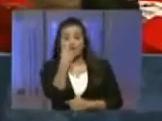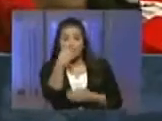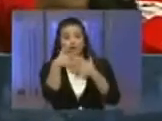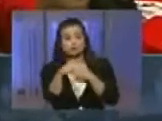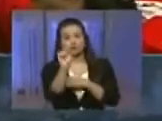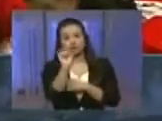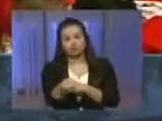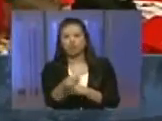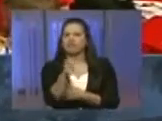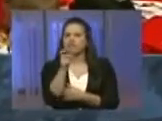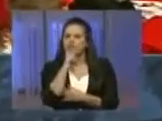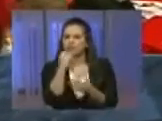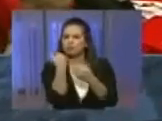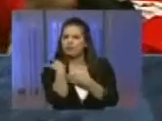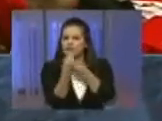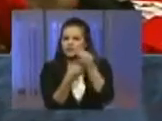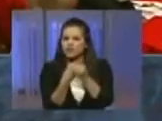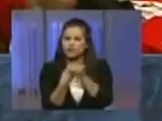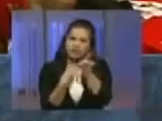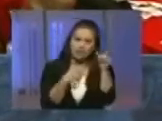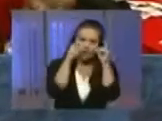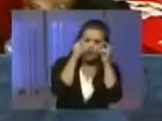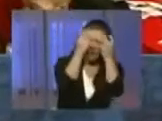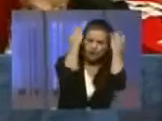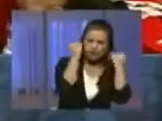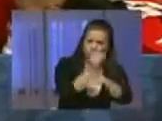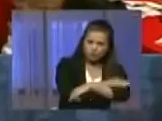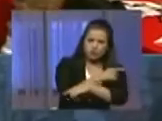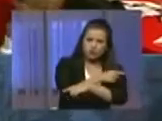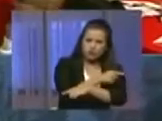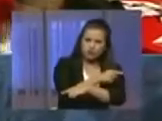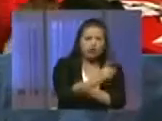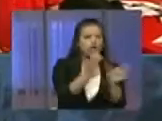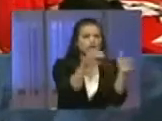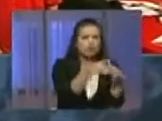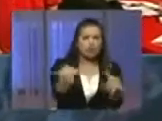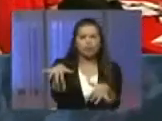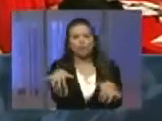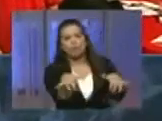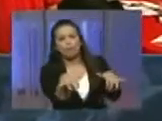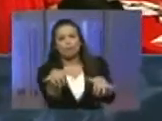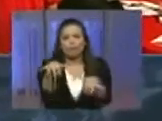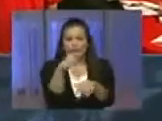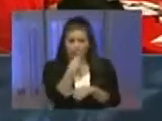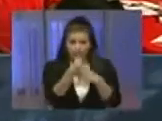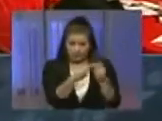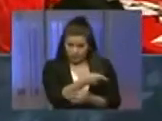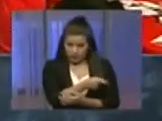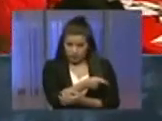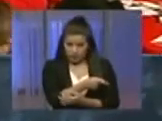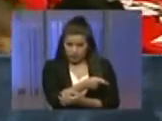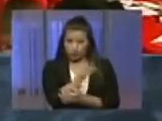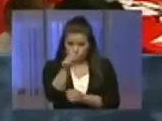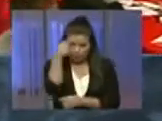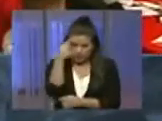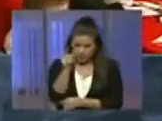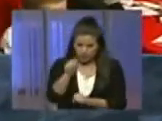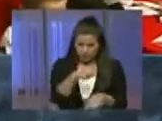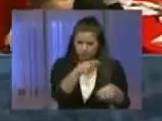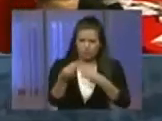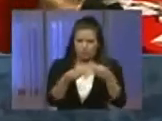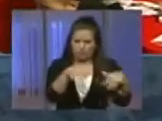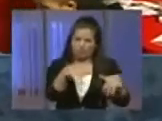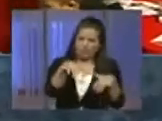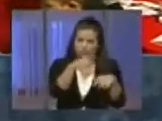va a hacer Ramos alup la banda de los zombis Quién lo va